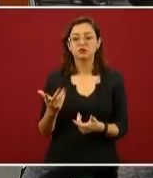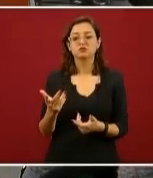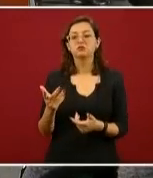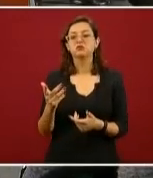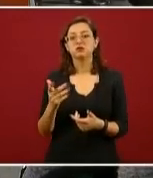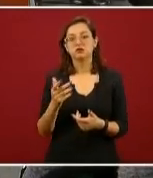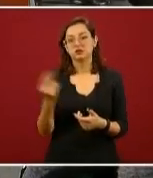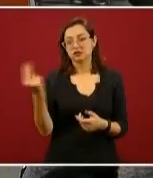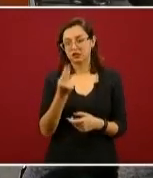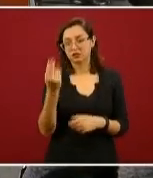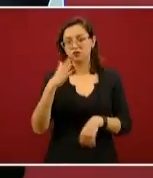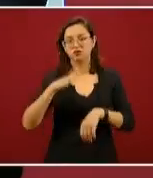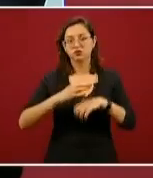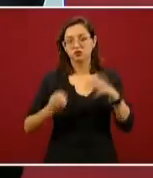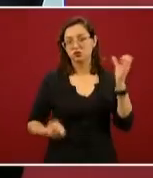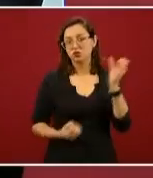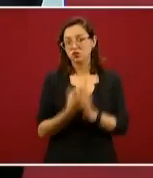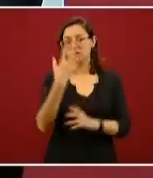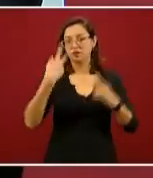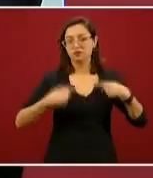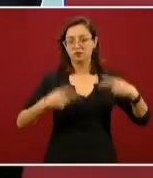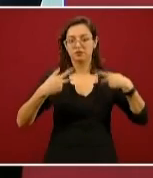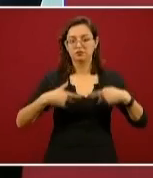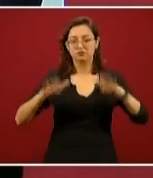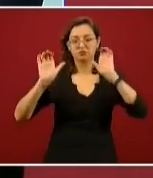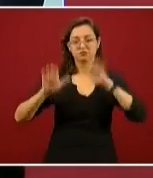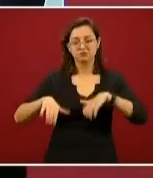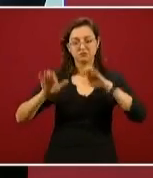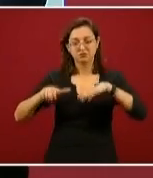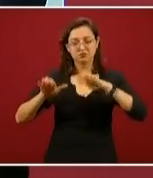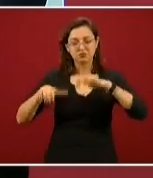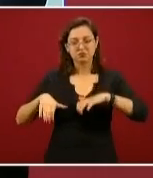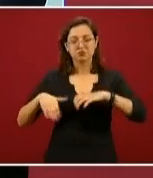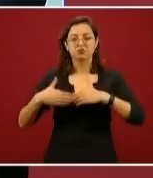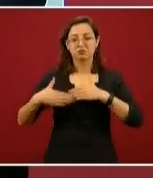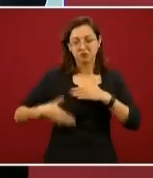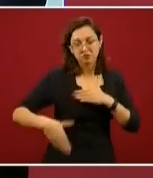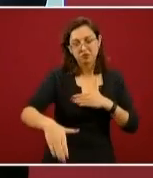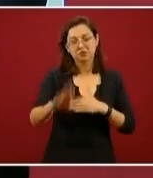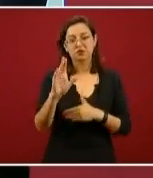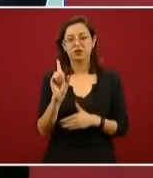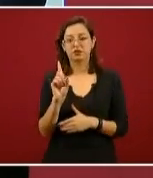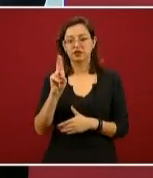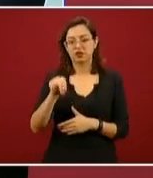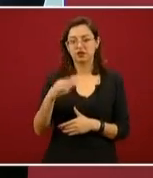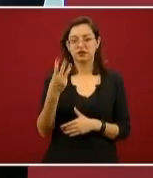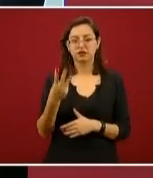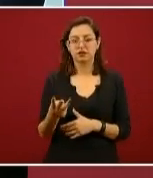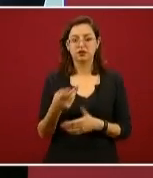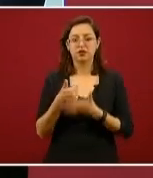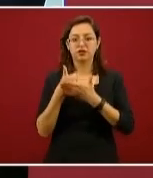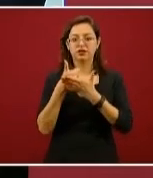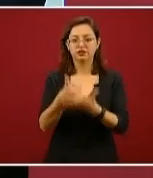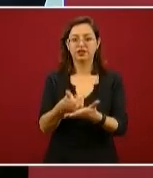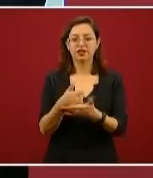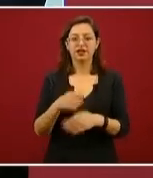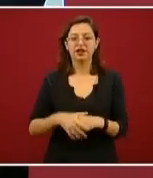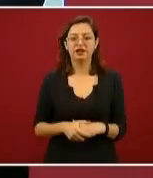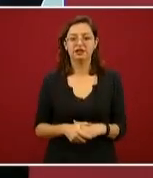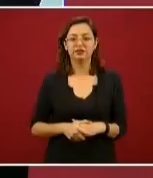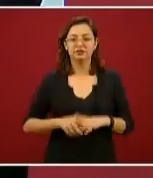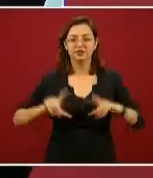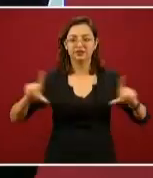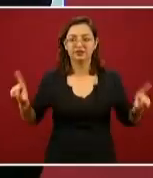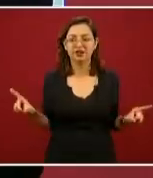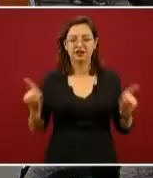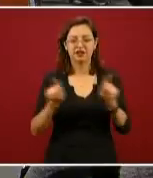contratación de todo este personal que nos apoyará en la aplicación del plan DN3. Finalmente, un